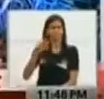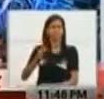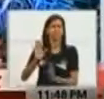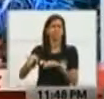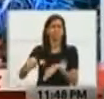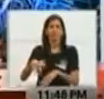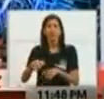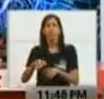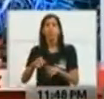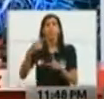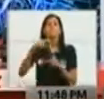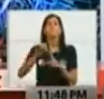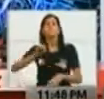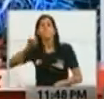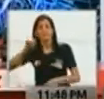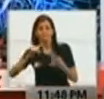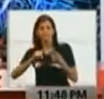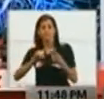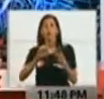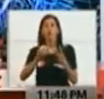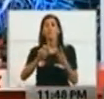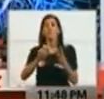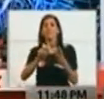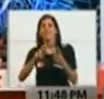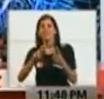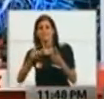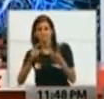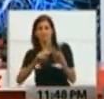más Convergencia y Acción Democrática.